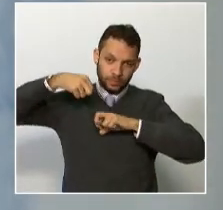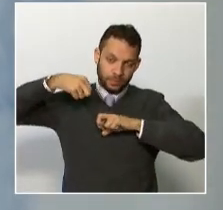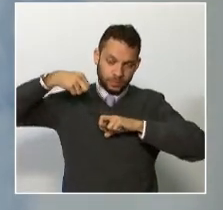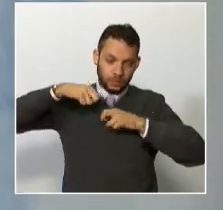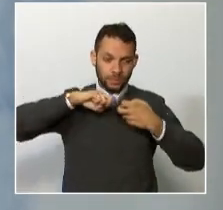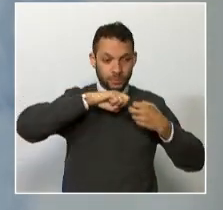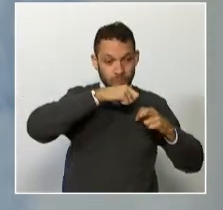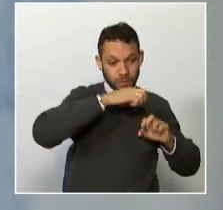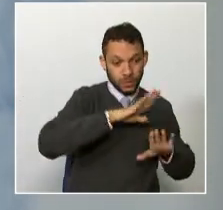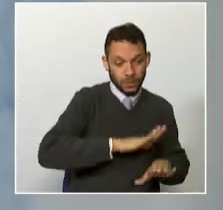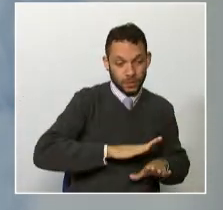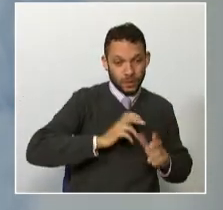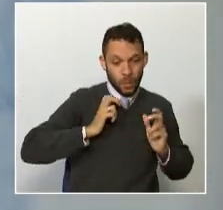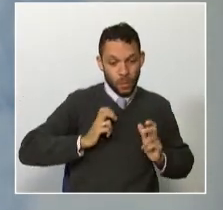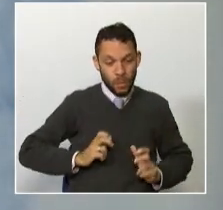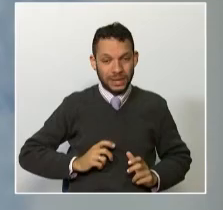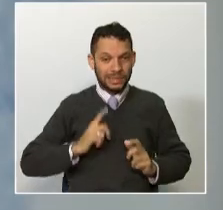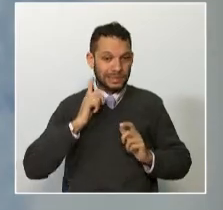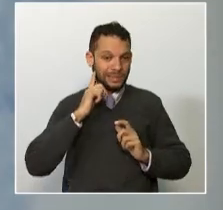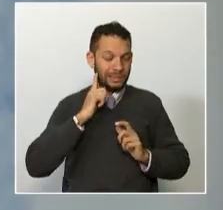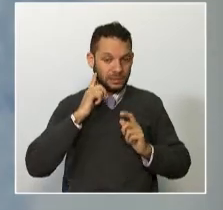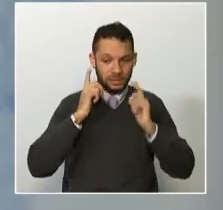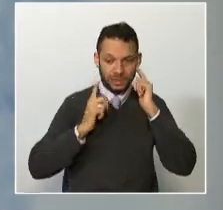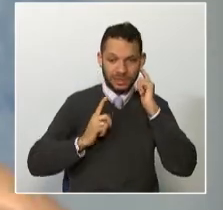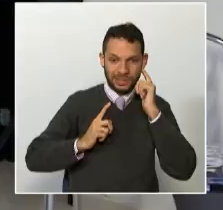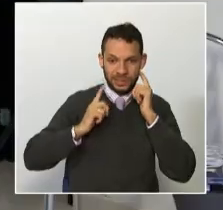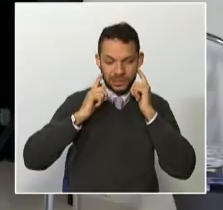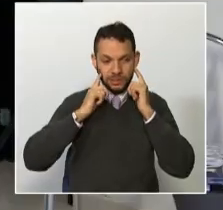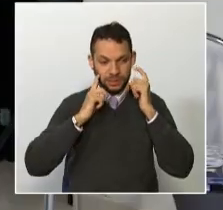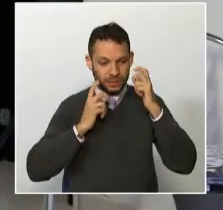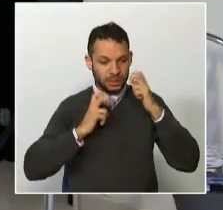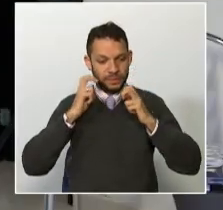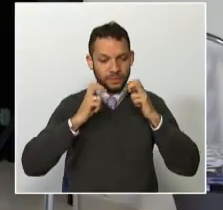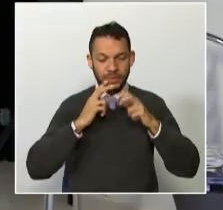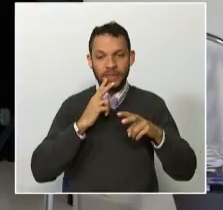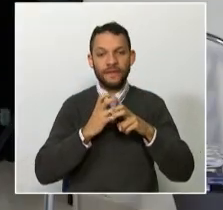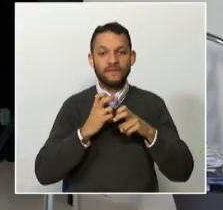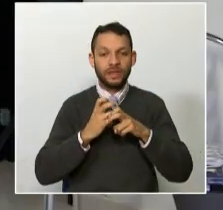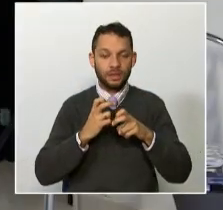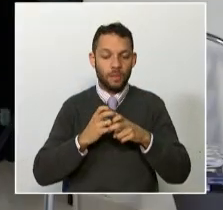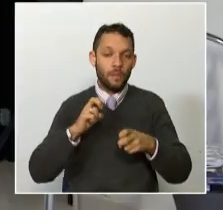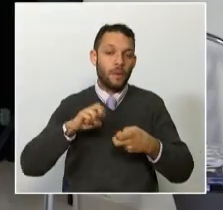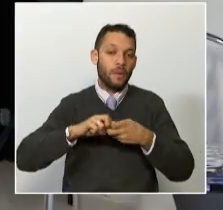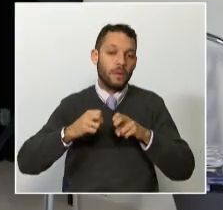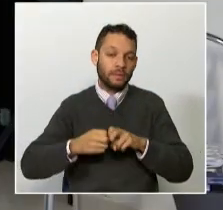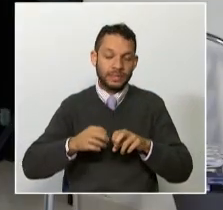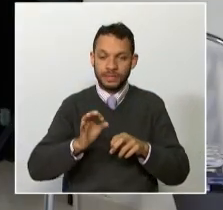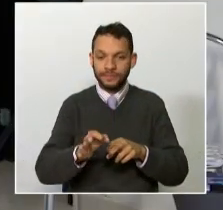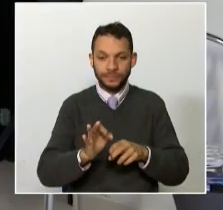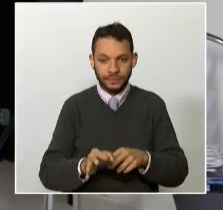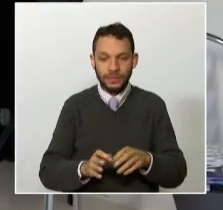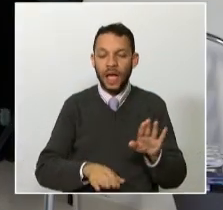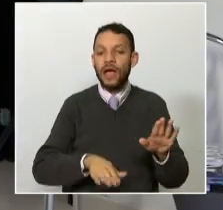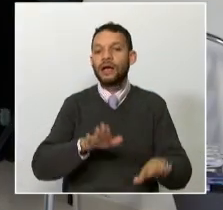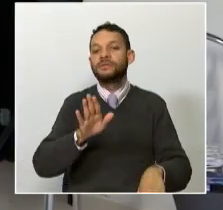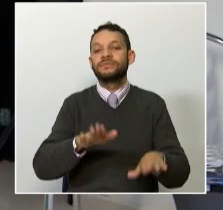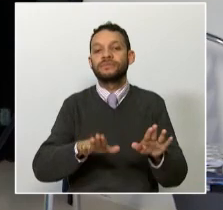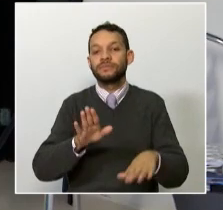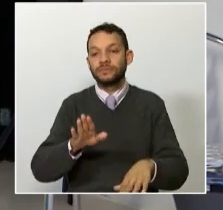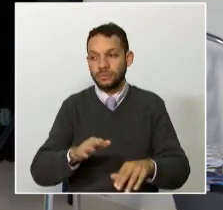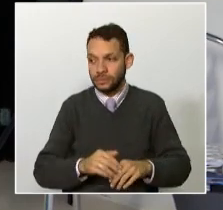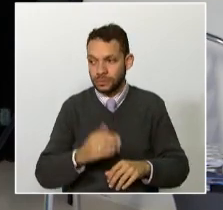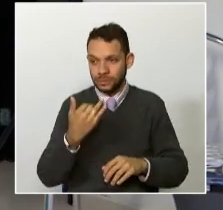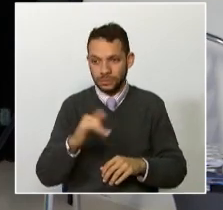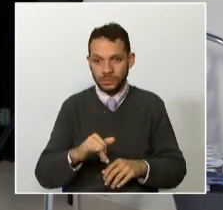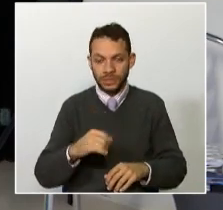están encima de nuestra mandíbula, y unos inframandibulares. En ocasiones, o todo el tiempo, siempre, ya sea